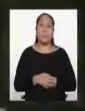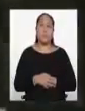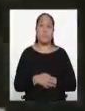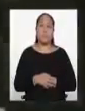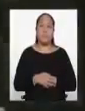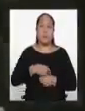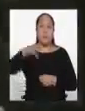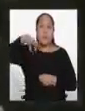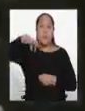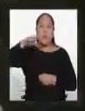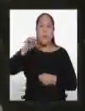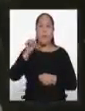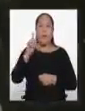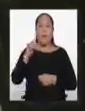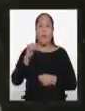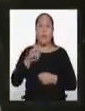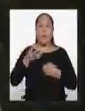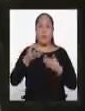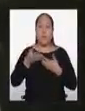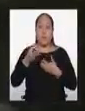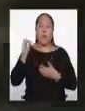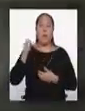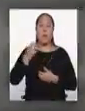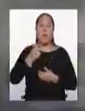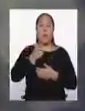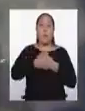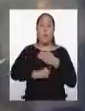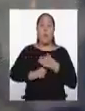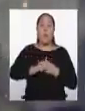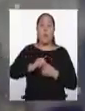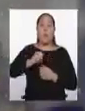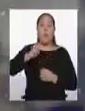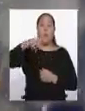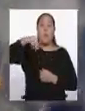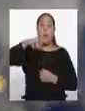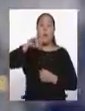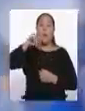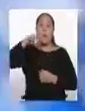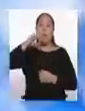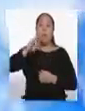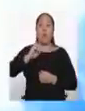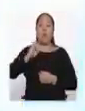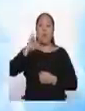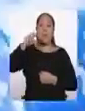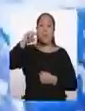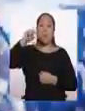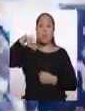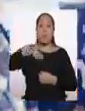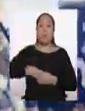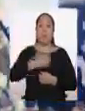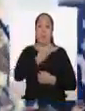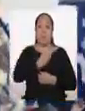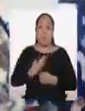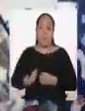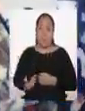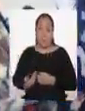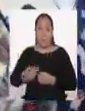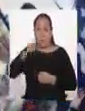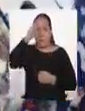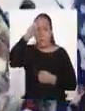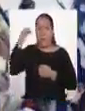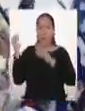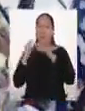Manuel Prado Ugarteche era hijo del controvertido Mariano Ignacio Prado, presidente del Perú durante la guerra con Chile.